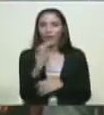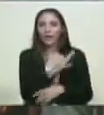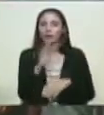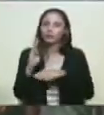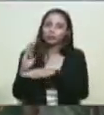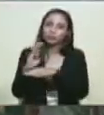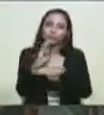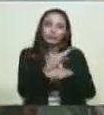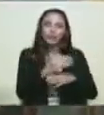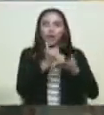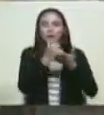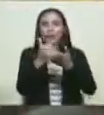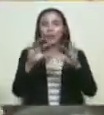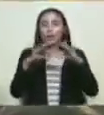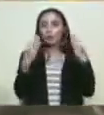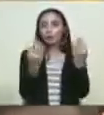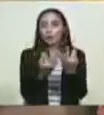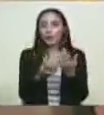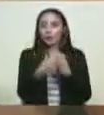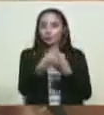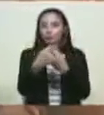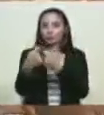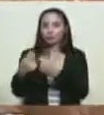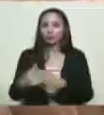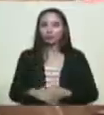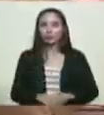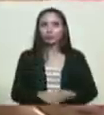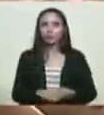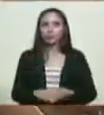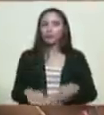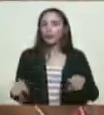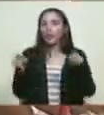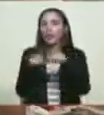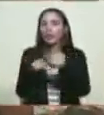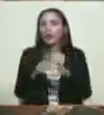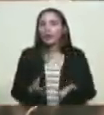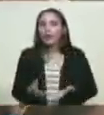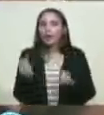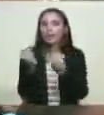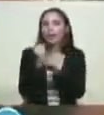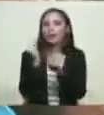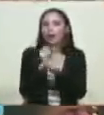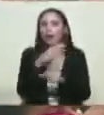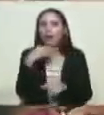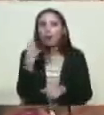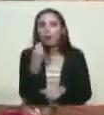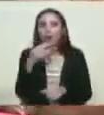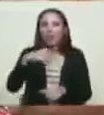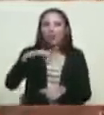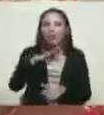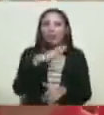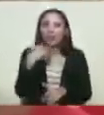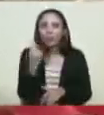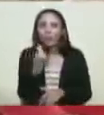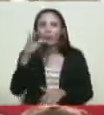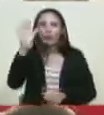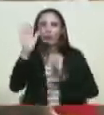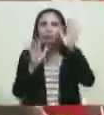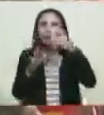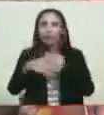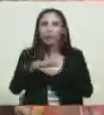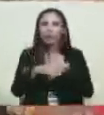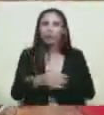integralmente. Igual el plan Chamba Juvenil. ¿Dónde está la juventud del plan Chamba Juvenil?